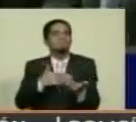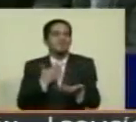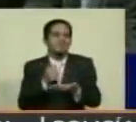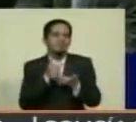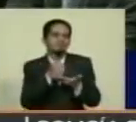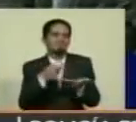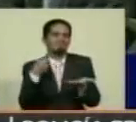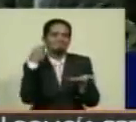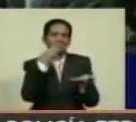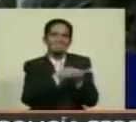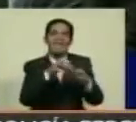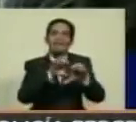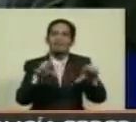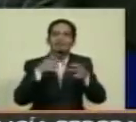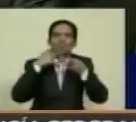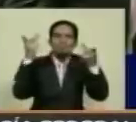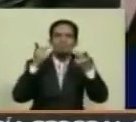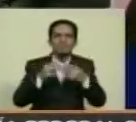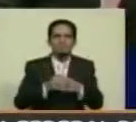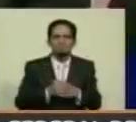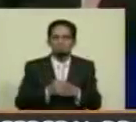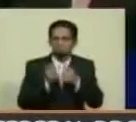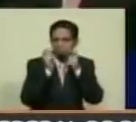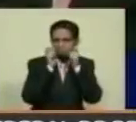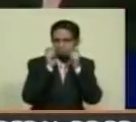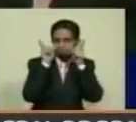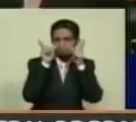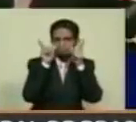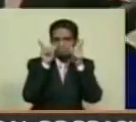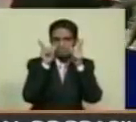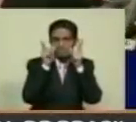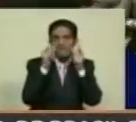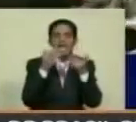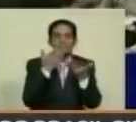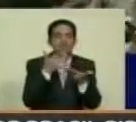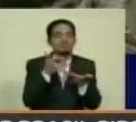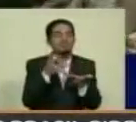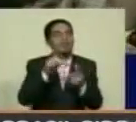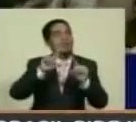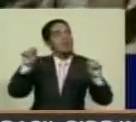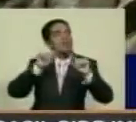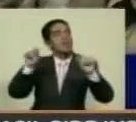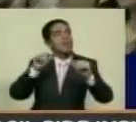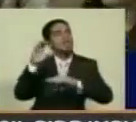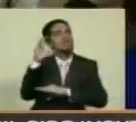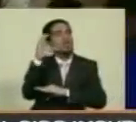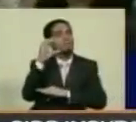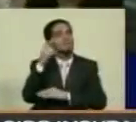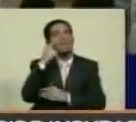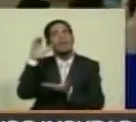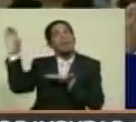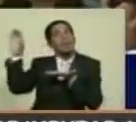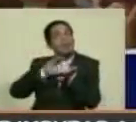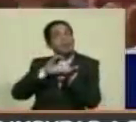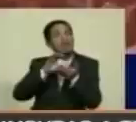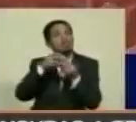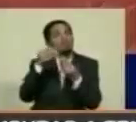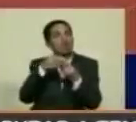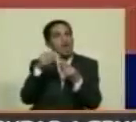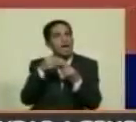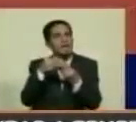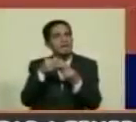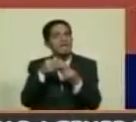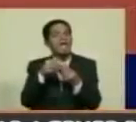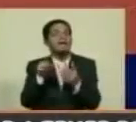pública. Así de bárbaros. Como se fueron tantos, entonces nos mandan dólares, y mandando dólares, la economía